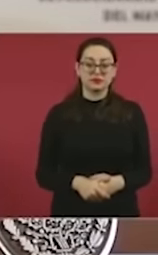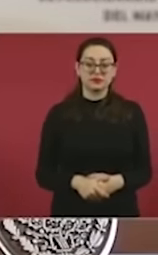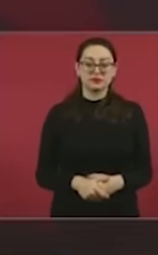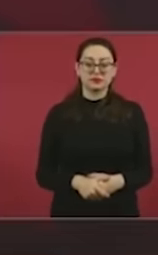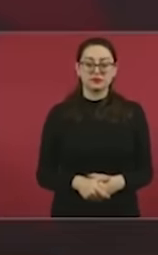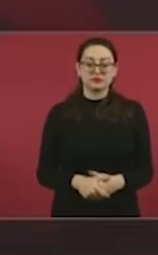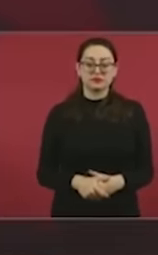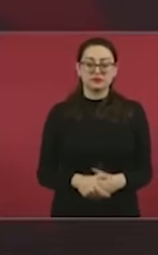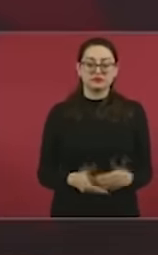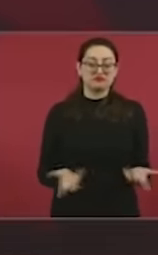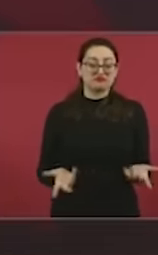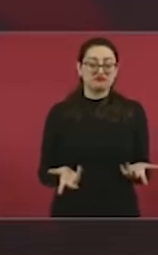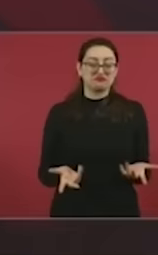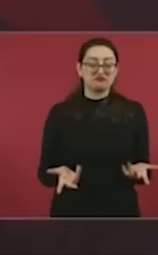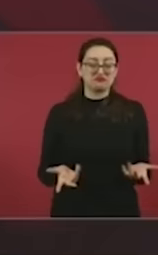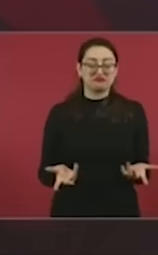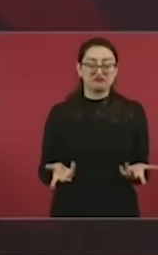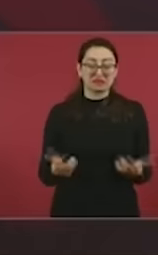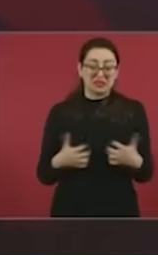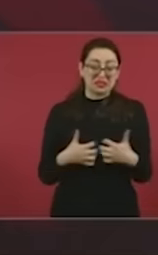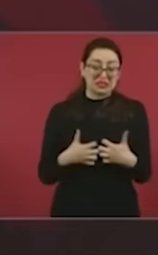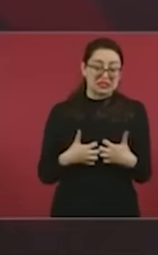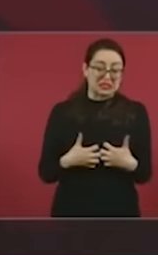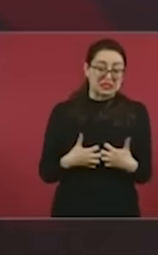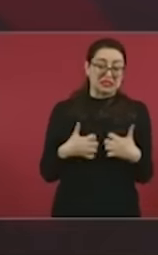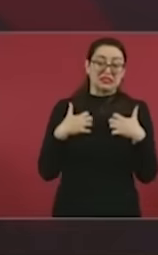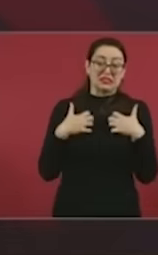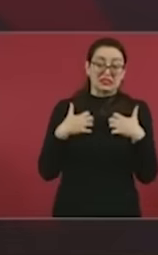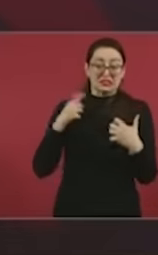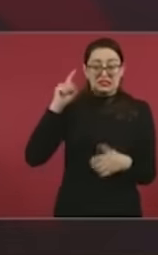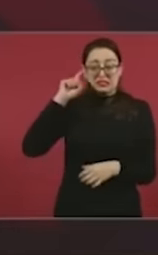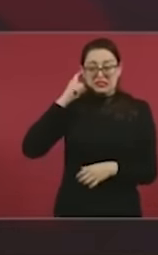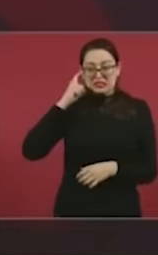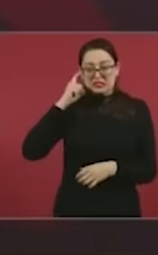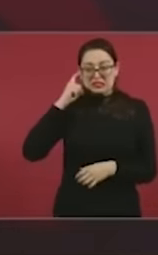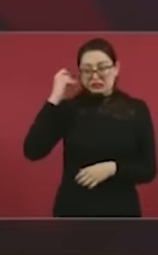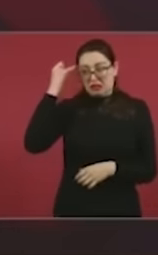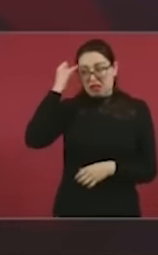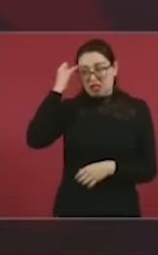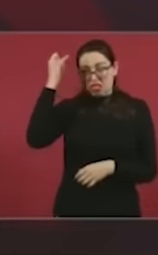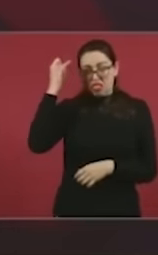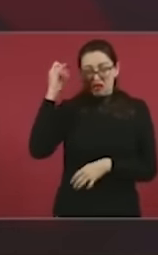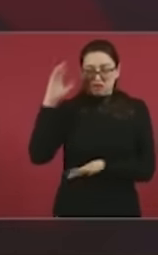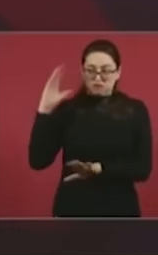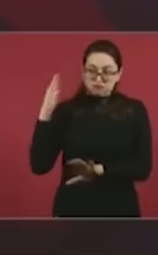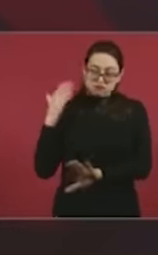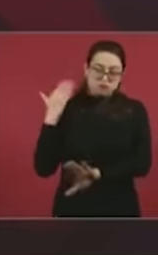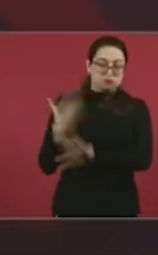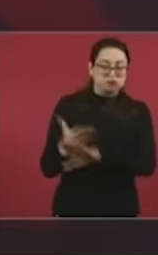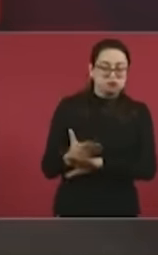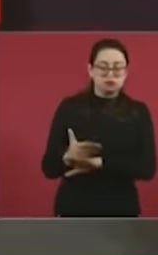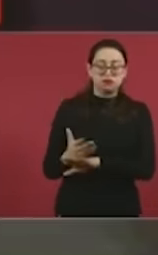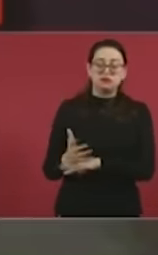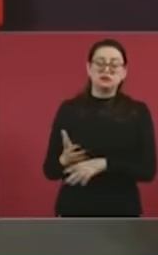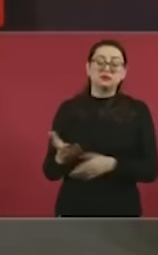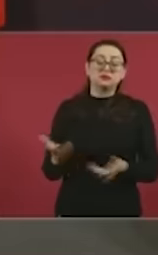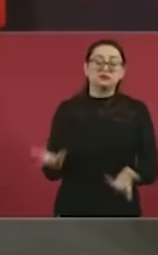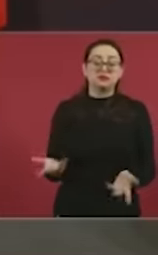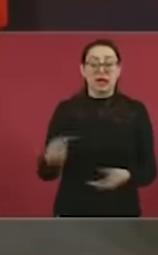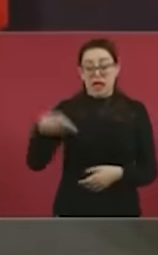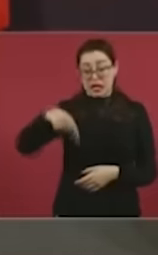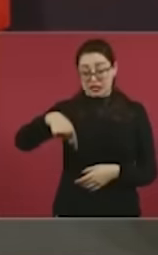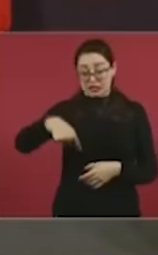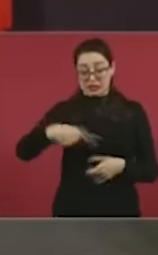involucrado no hay grabaciones así de audio de video Entonces esta